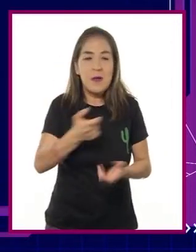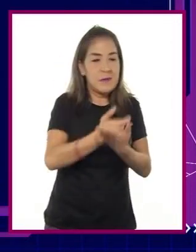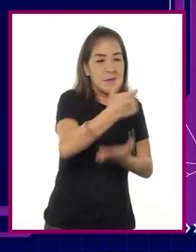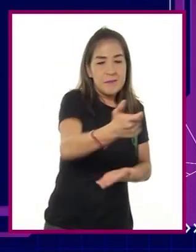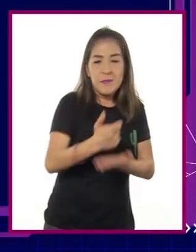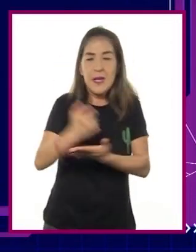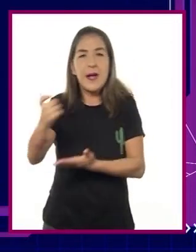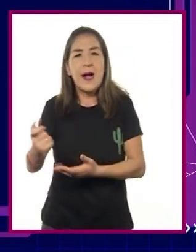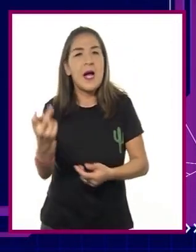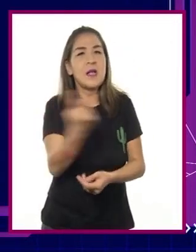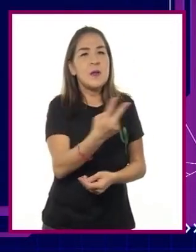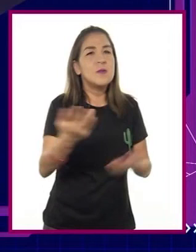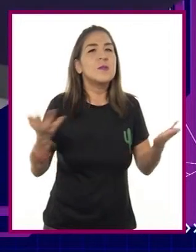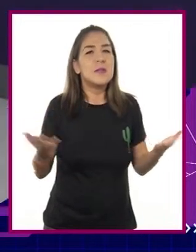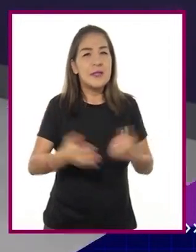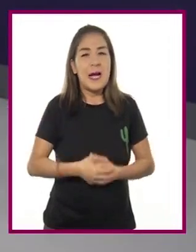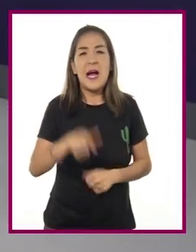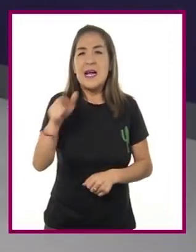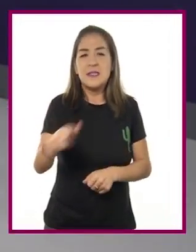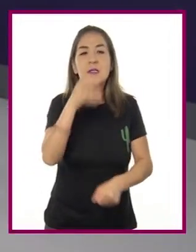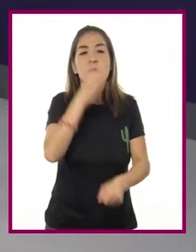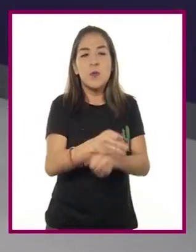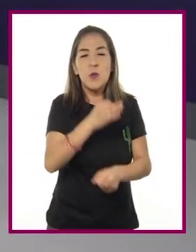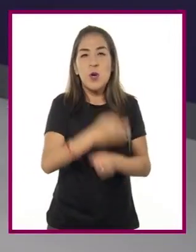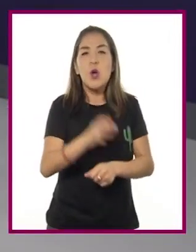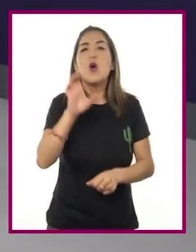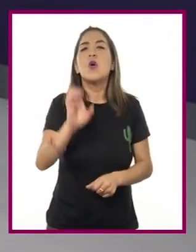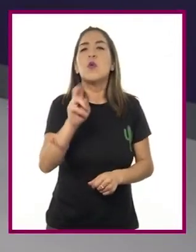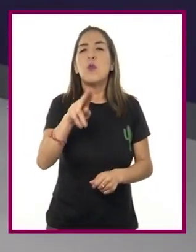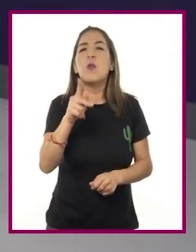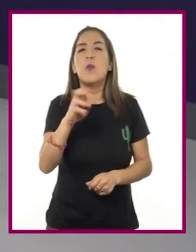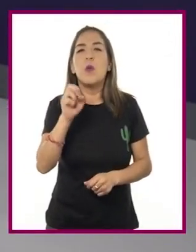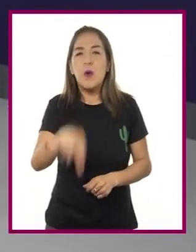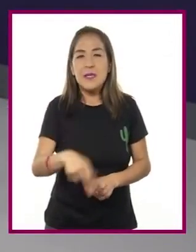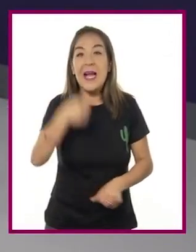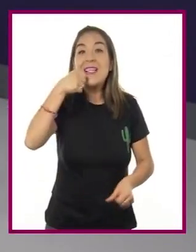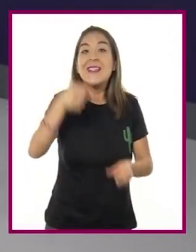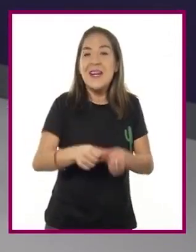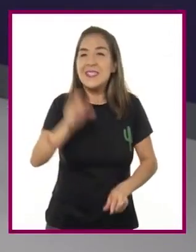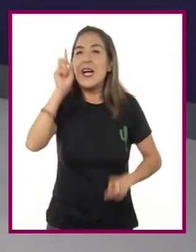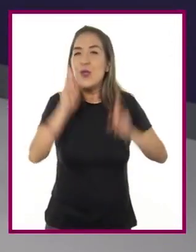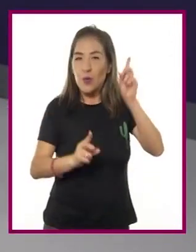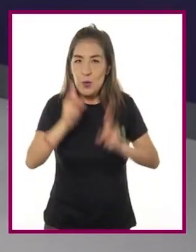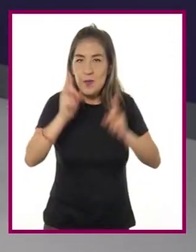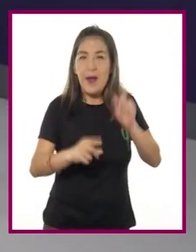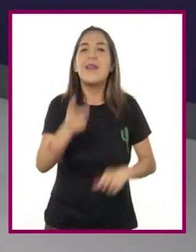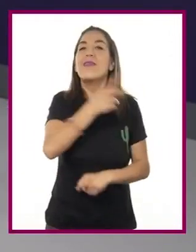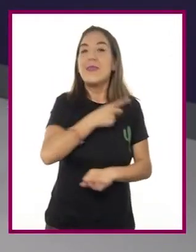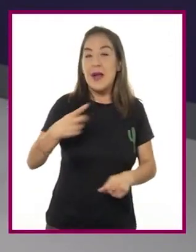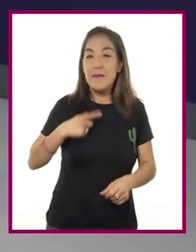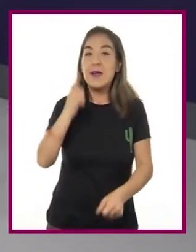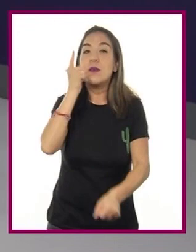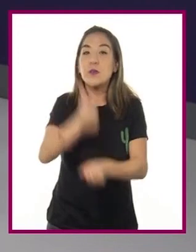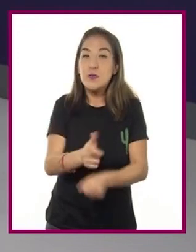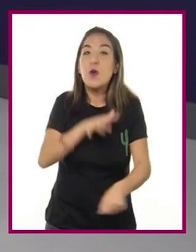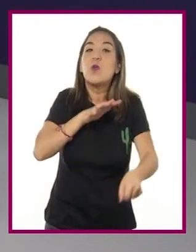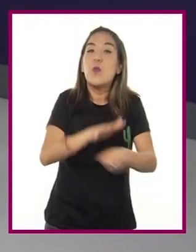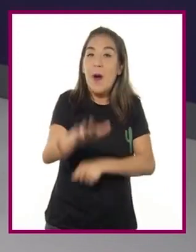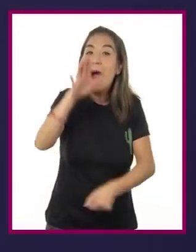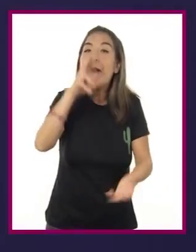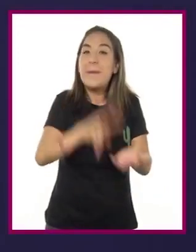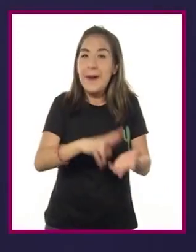uno? En este caso, los cupones representarán a la incógnita y tenemos que descubrir cuál es su